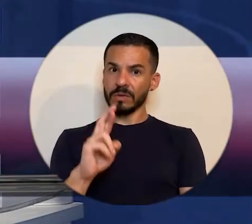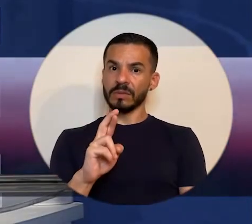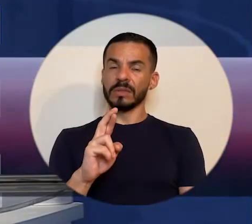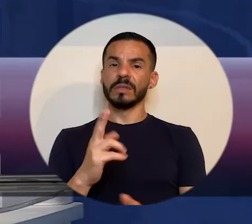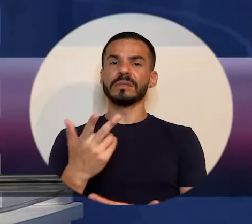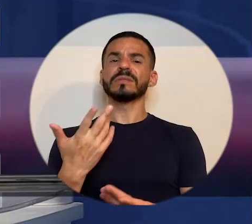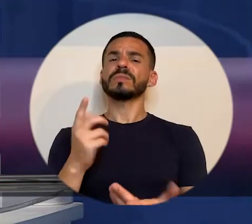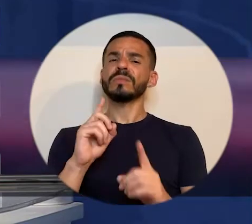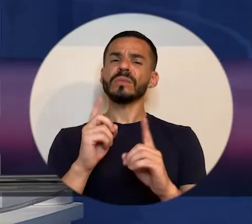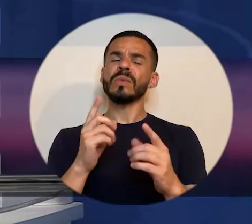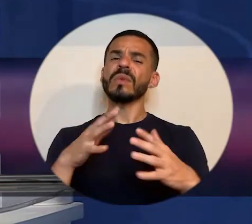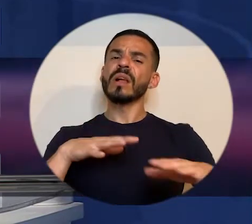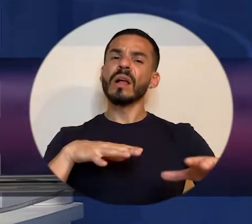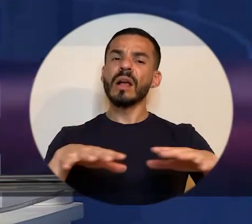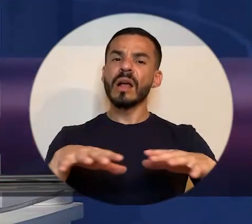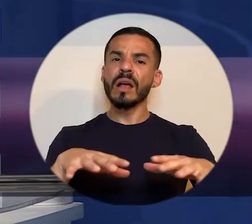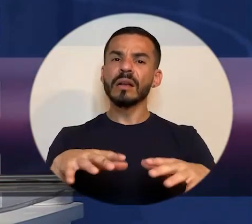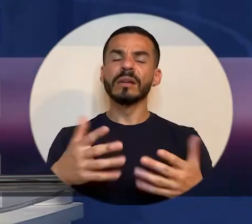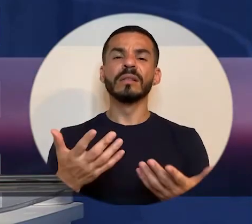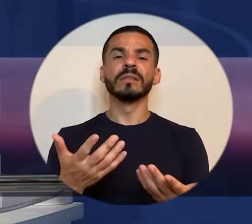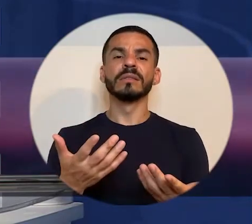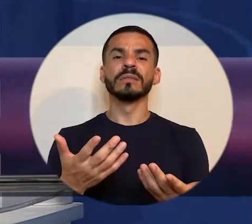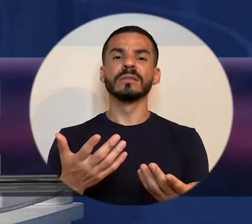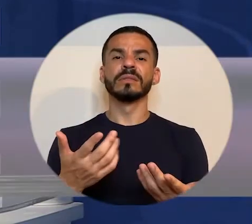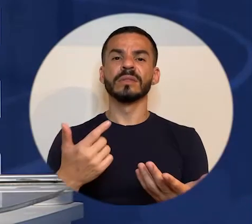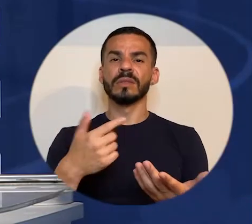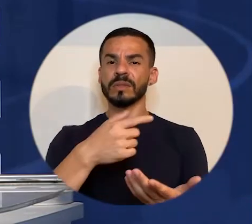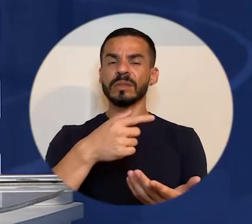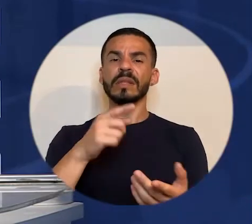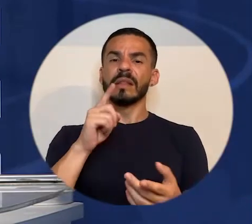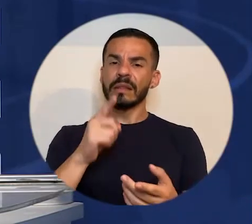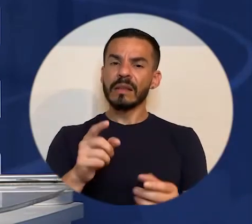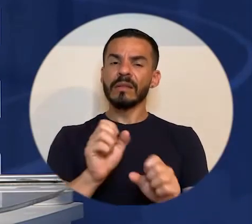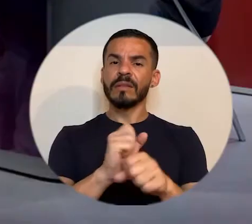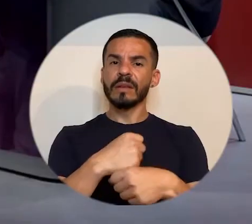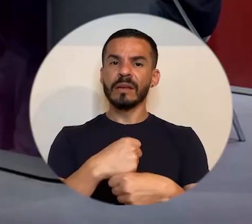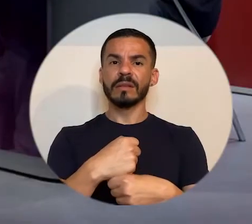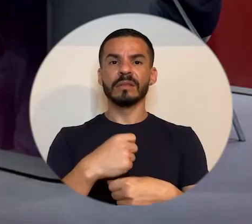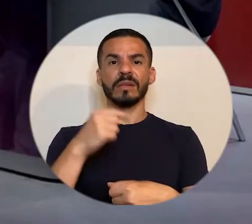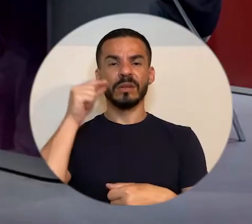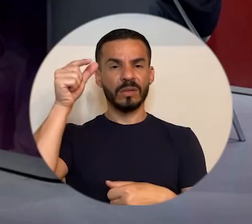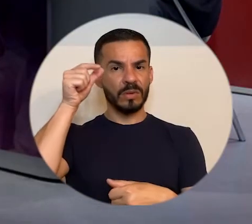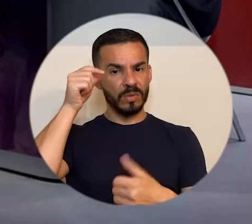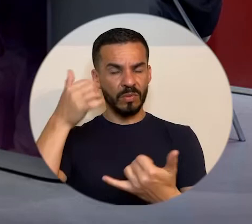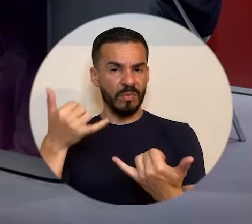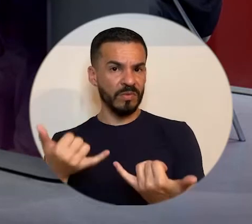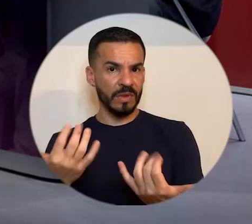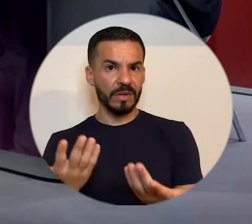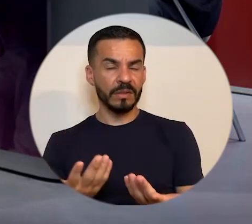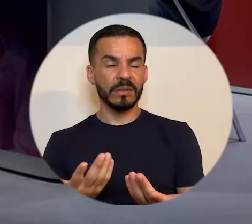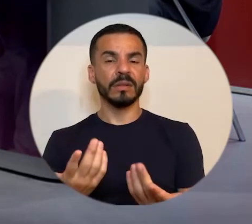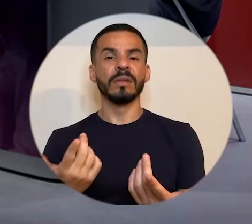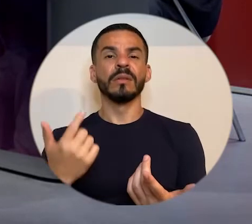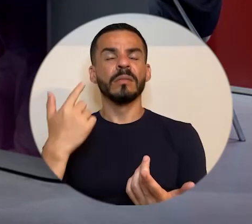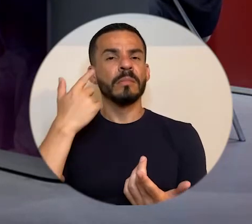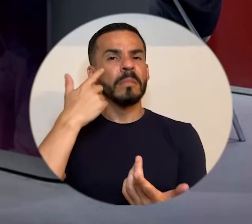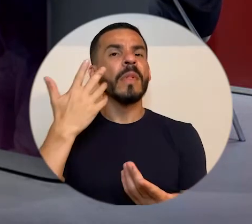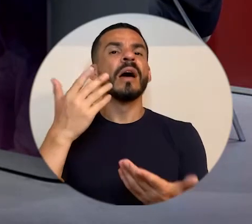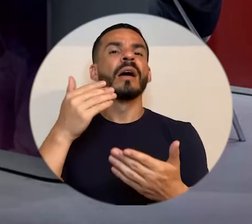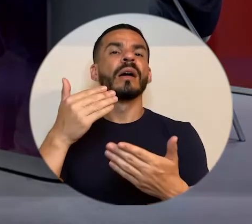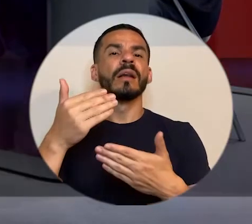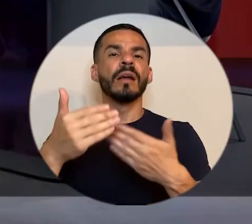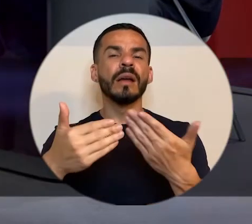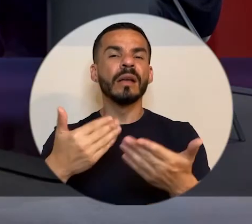Rica, ¿qué acciones debería realizar el gobierno de turno en el país en aras